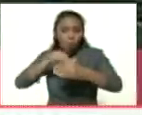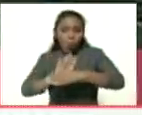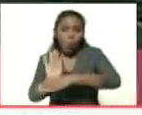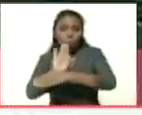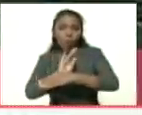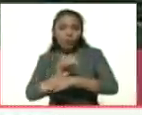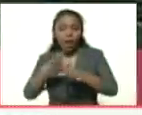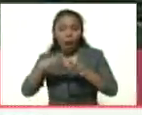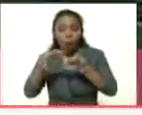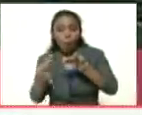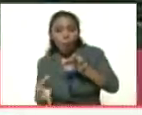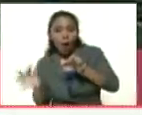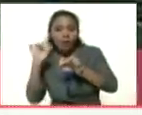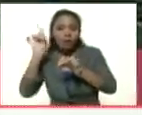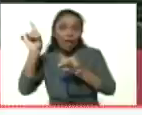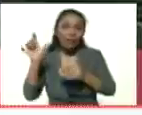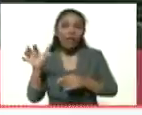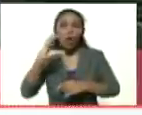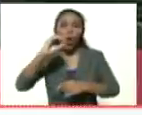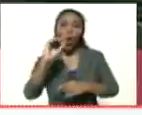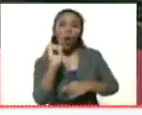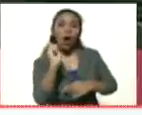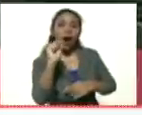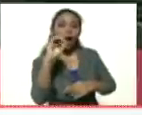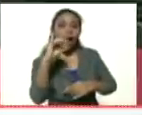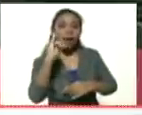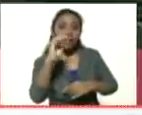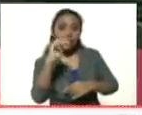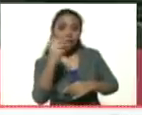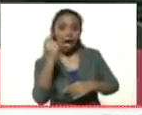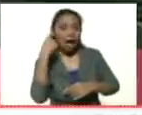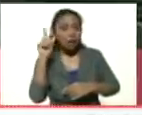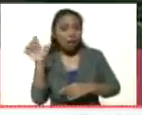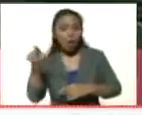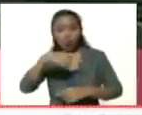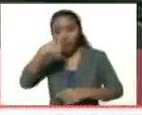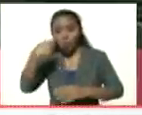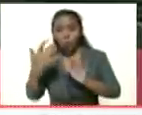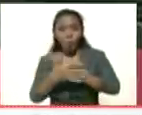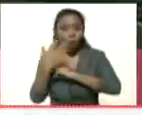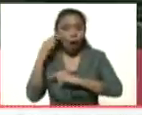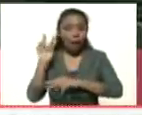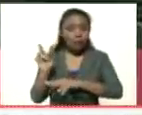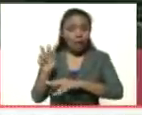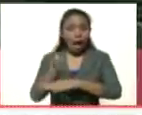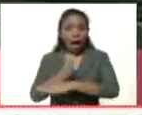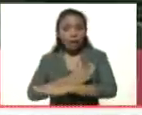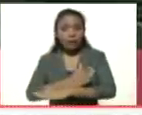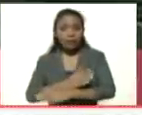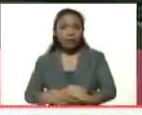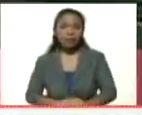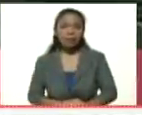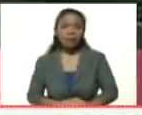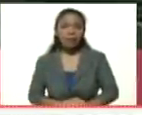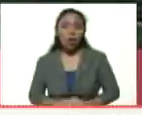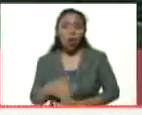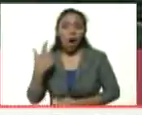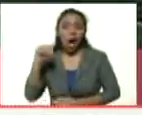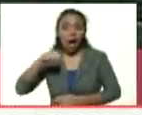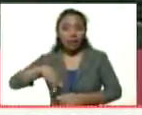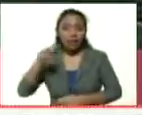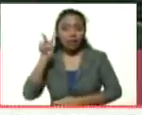hoja de coca y el procesamiento de la cocaína. La robusta institucionalidad antinarcóticos con la que cuenta